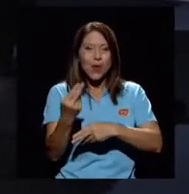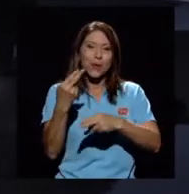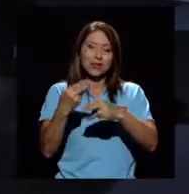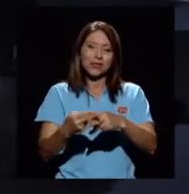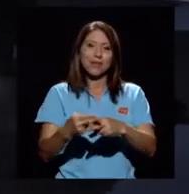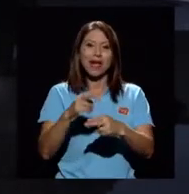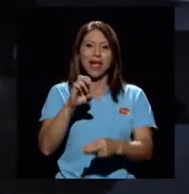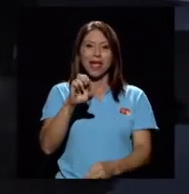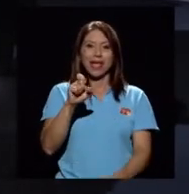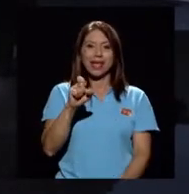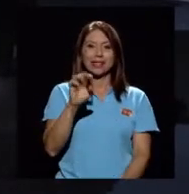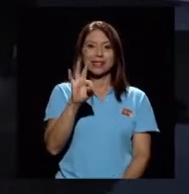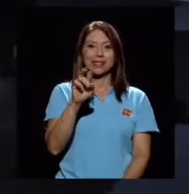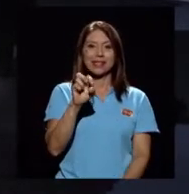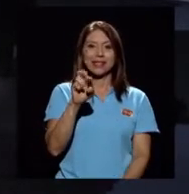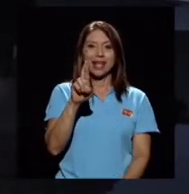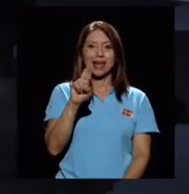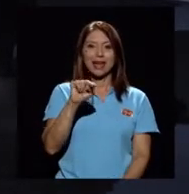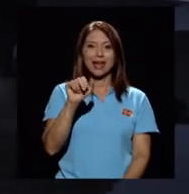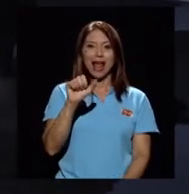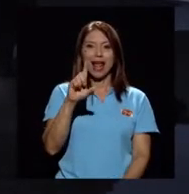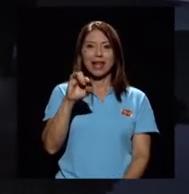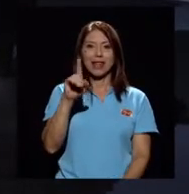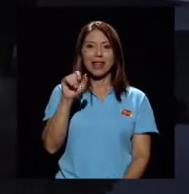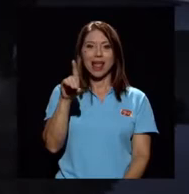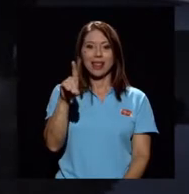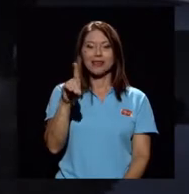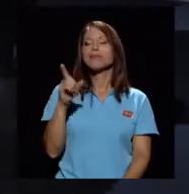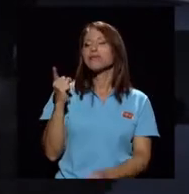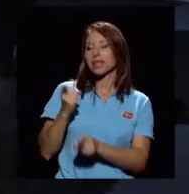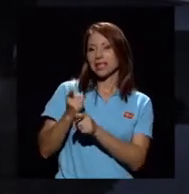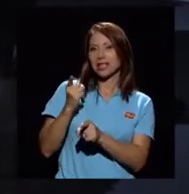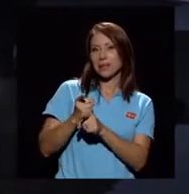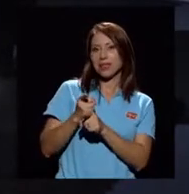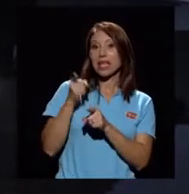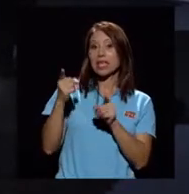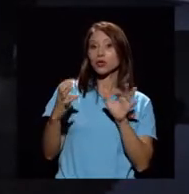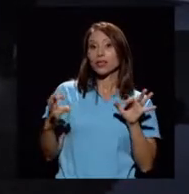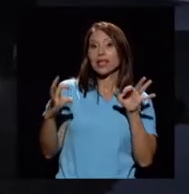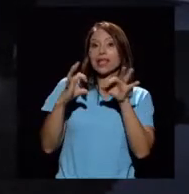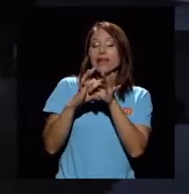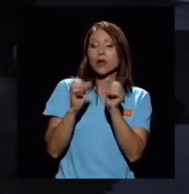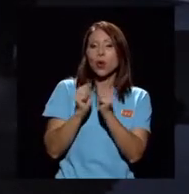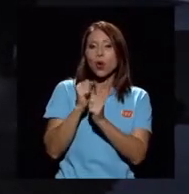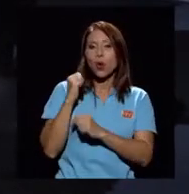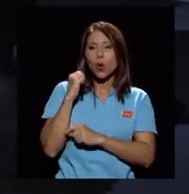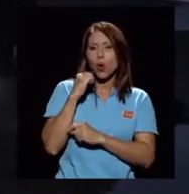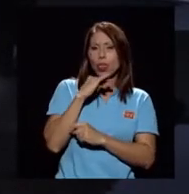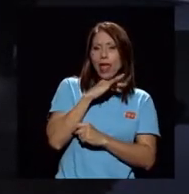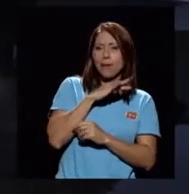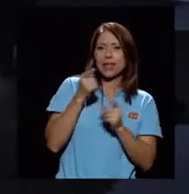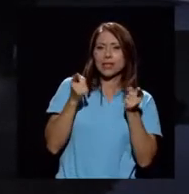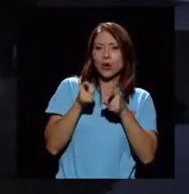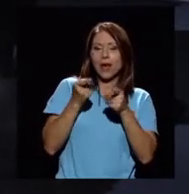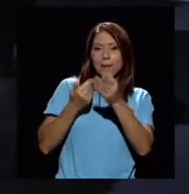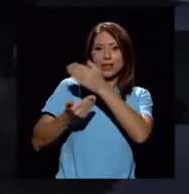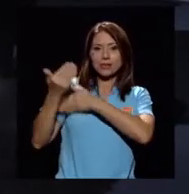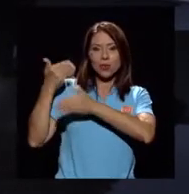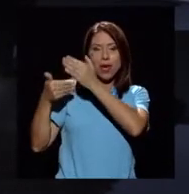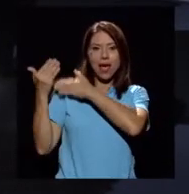externo. Exactamente, y tiene que ver mucho también con contaminación que se ha dado anteriormente, ¿verdad? Uh-huh. O sea,